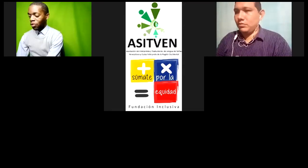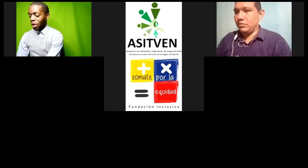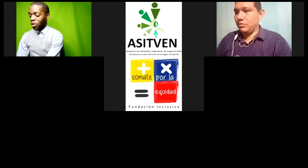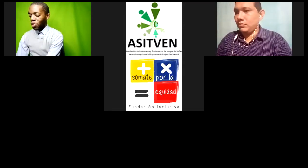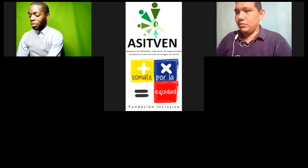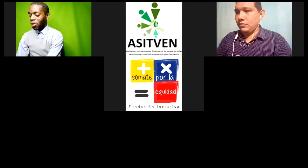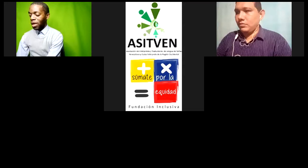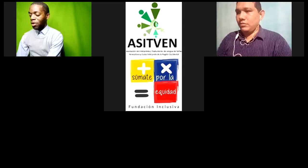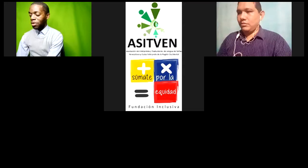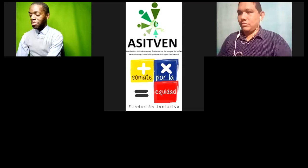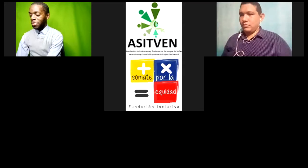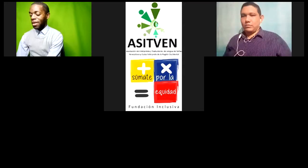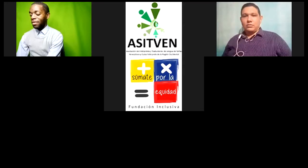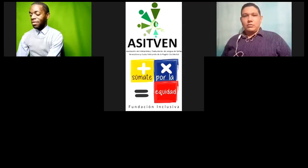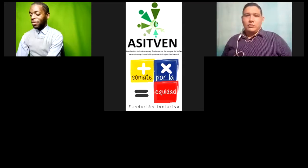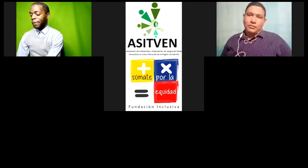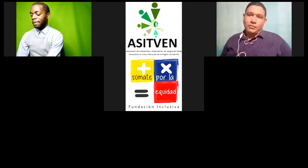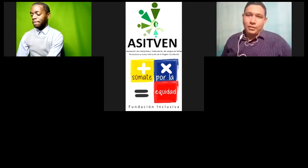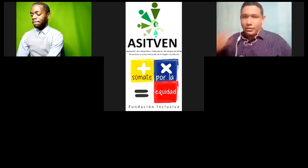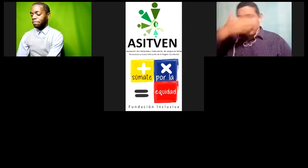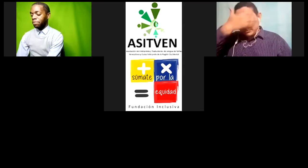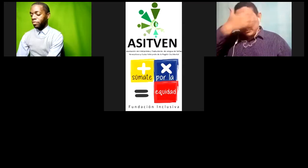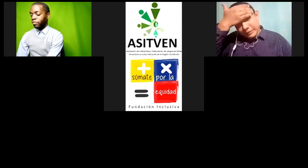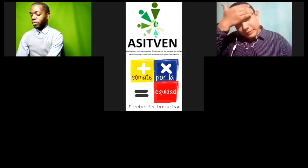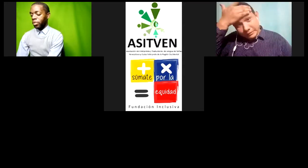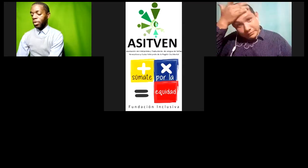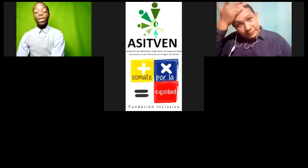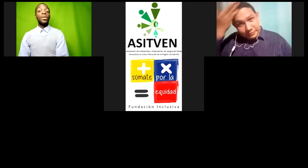¿Qué va? ¿Solamente estoy respondiendo aquí algo?